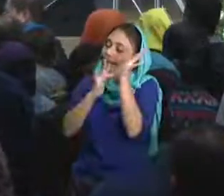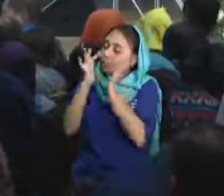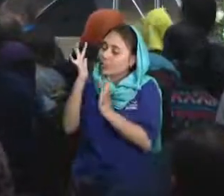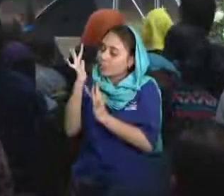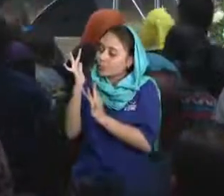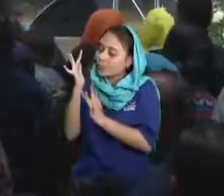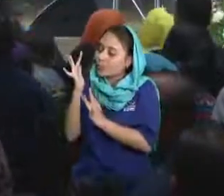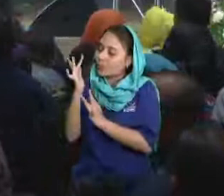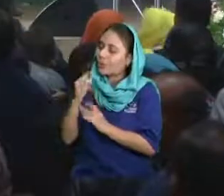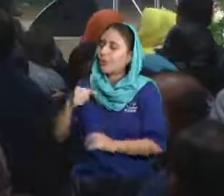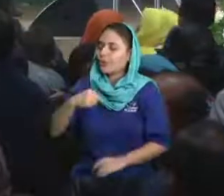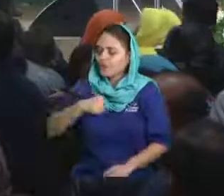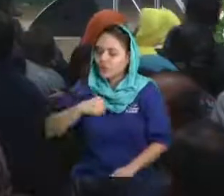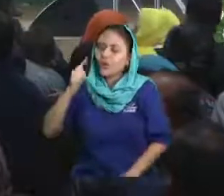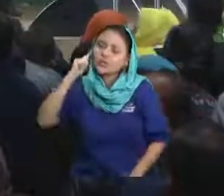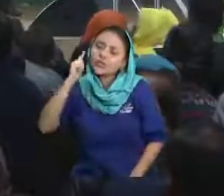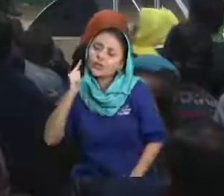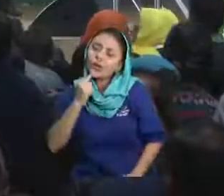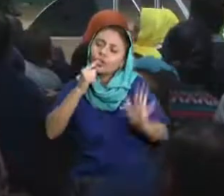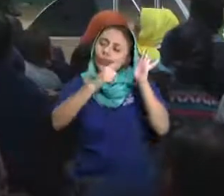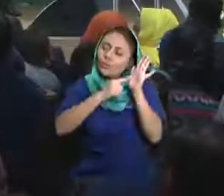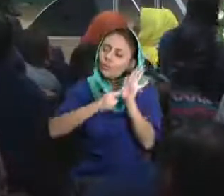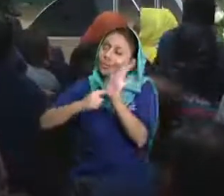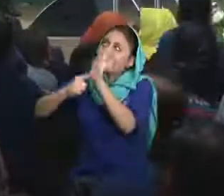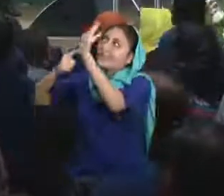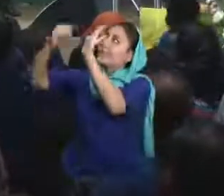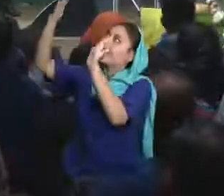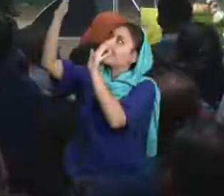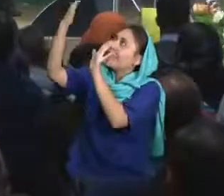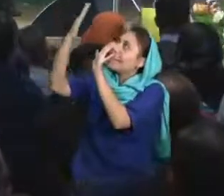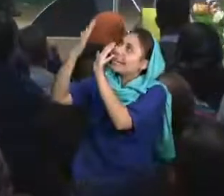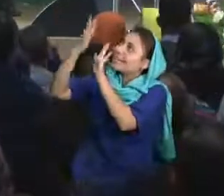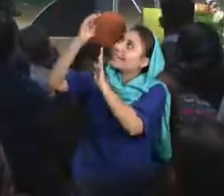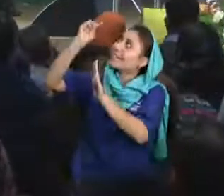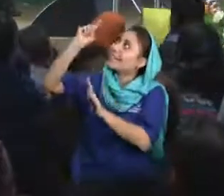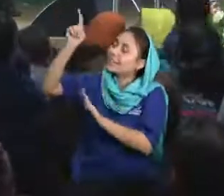grado de confianza y sabe que él no ha recibido a Jesús, dígale,